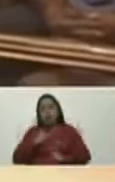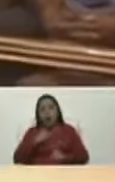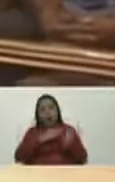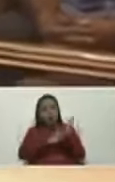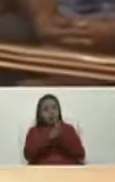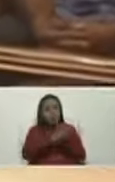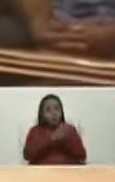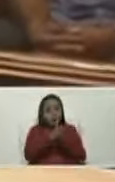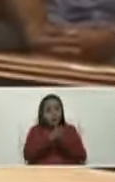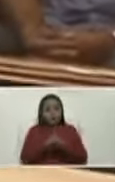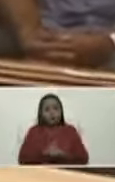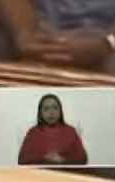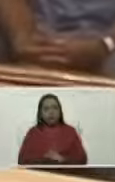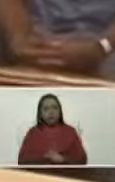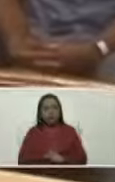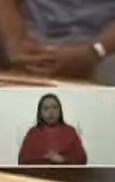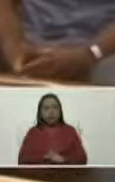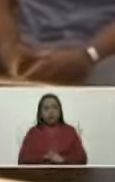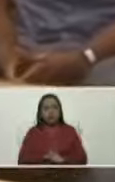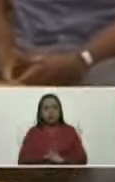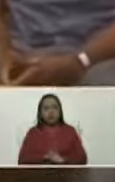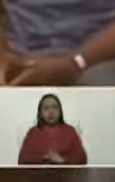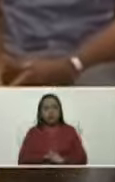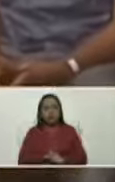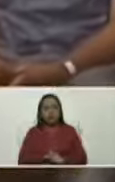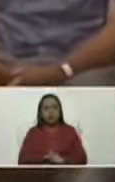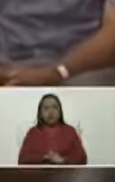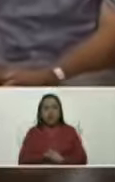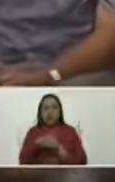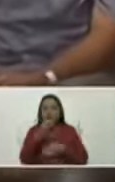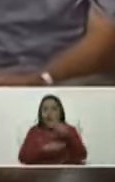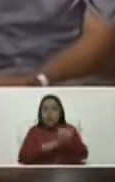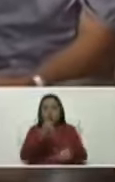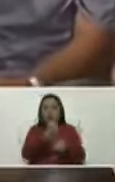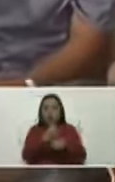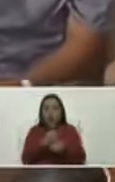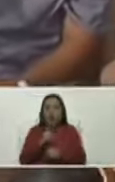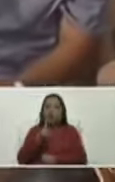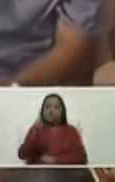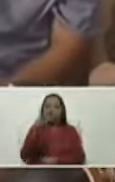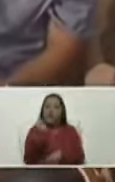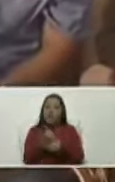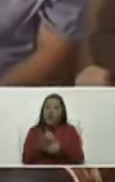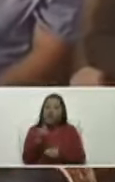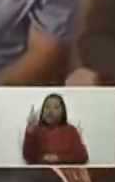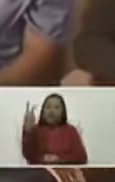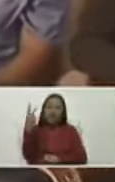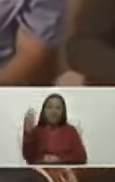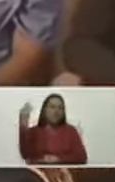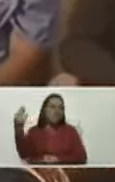hagan, inmediatamente crea un empleo, dos empleos, tres empleos,